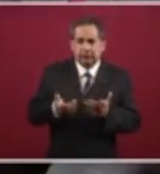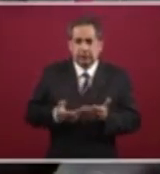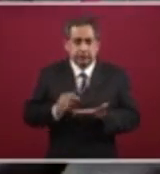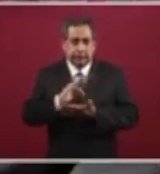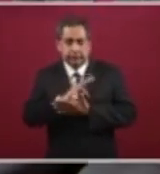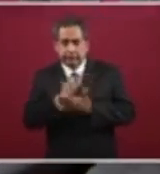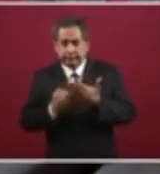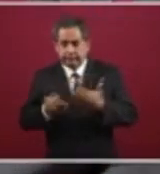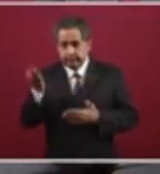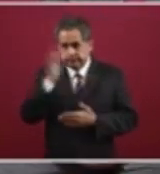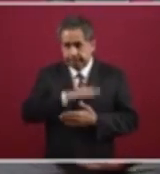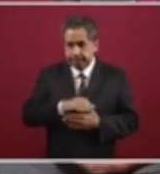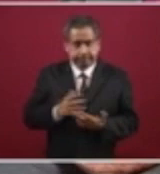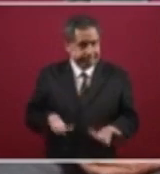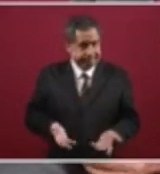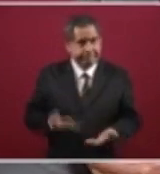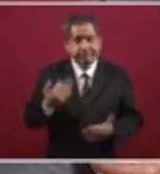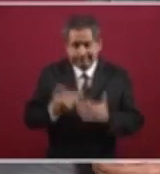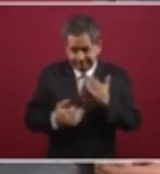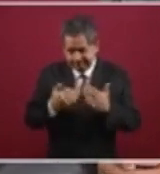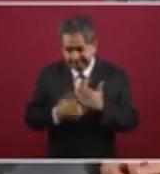facturas falsas.